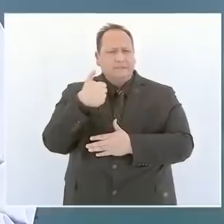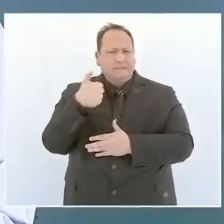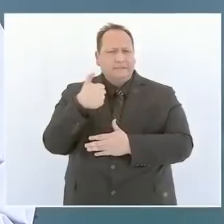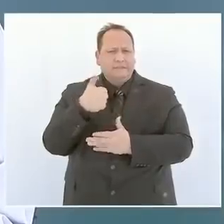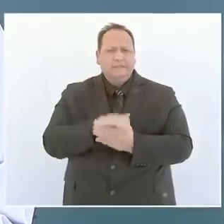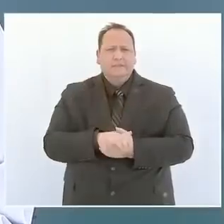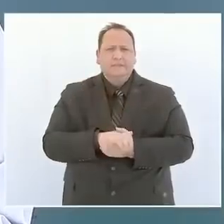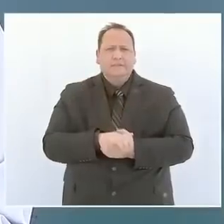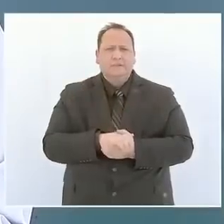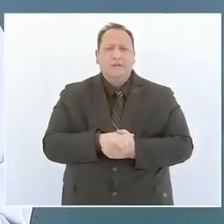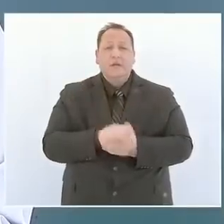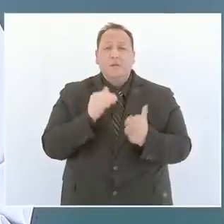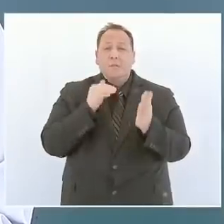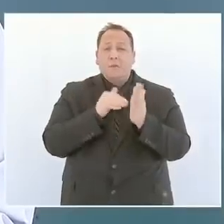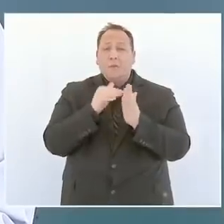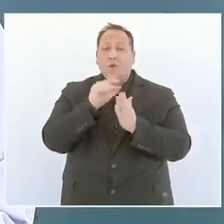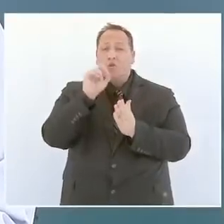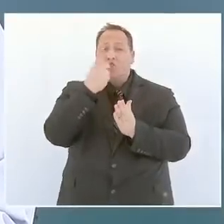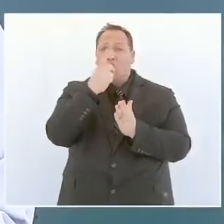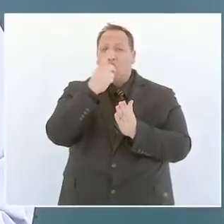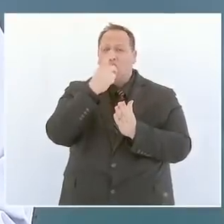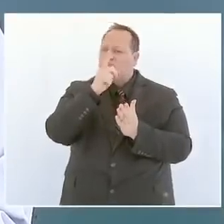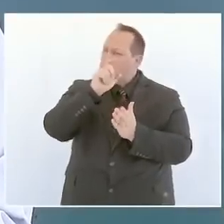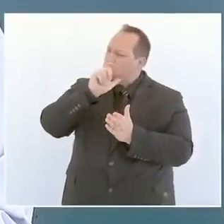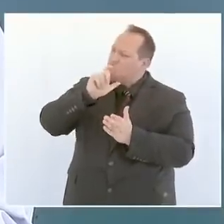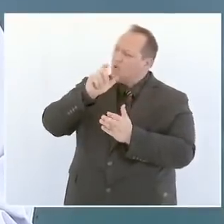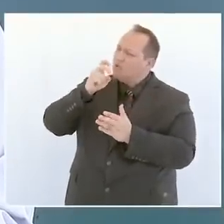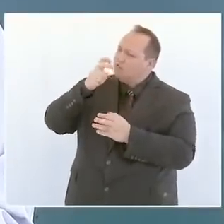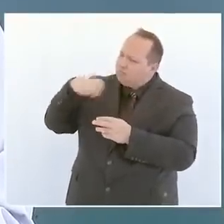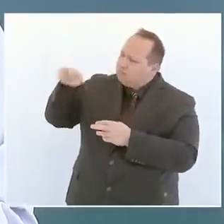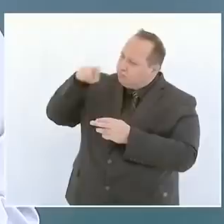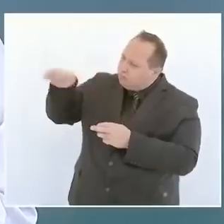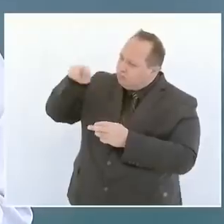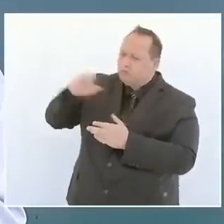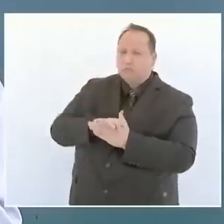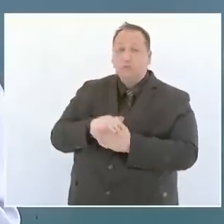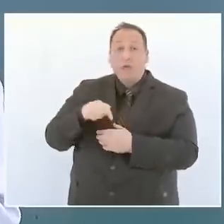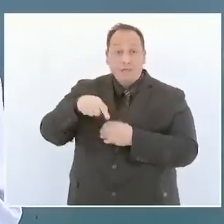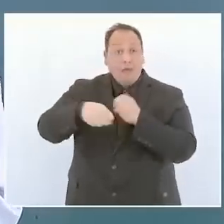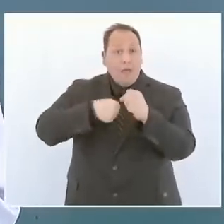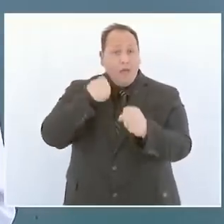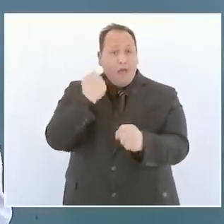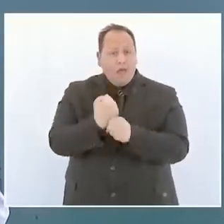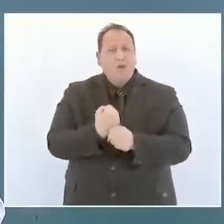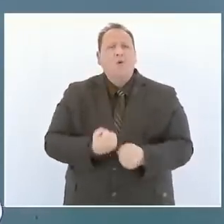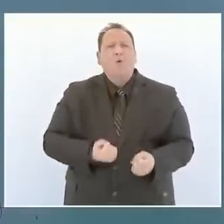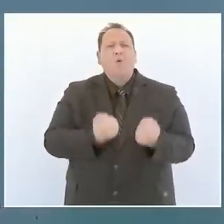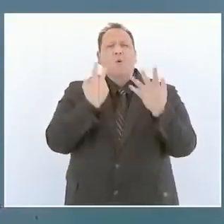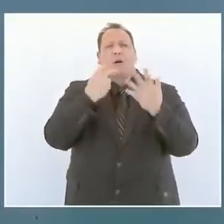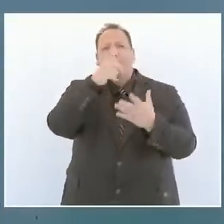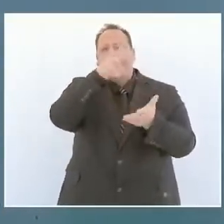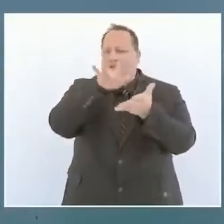40.600 millones de dólares. Y en lo que va de este año,